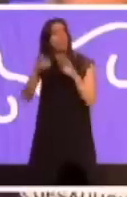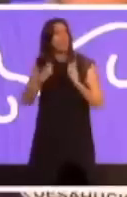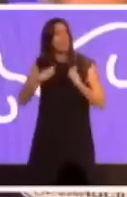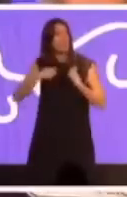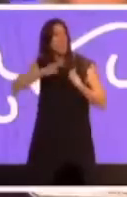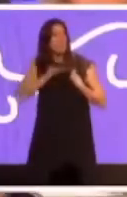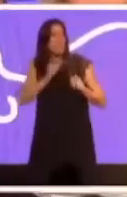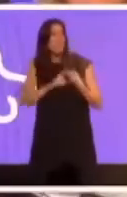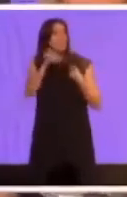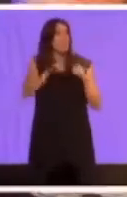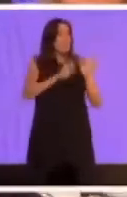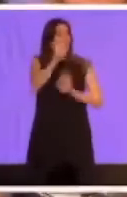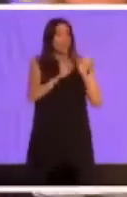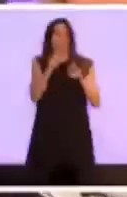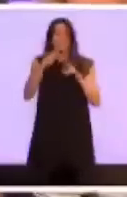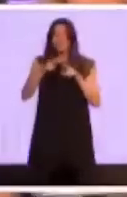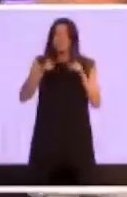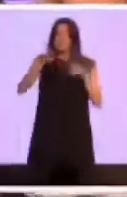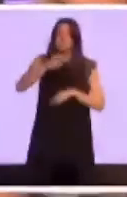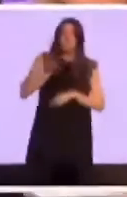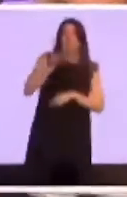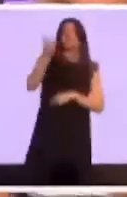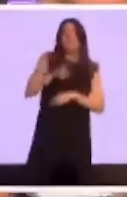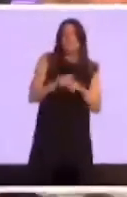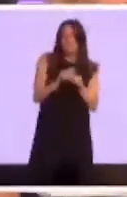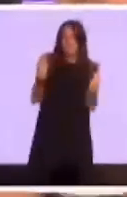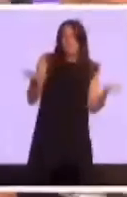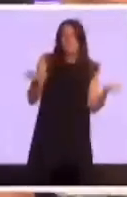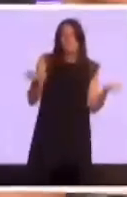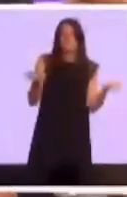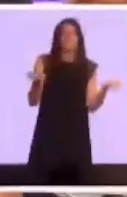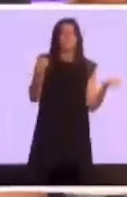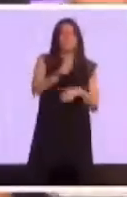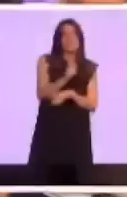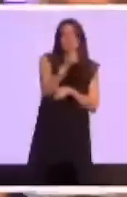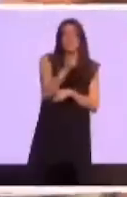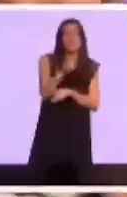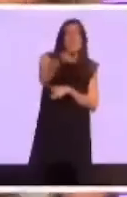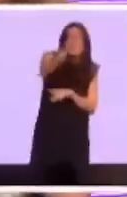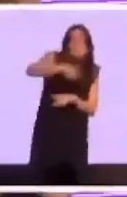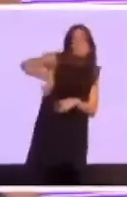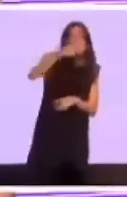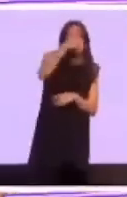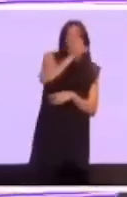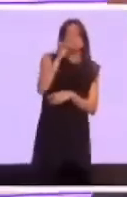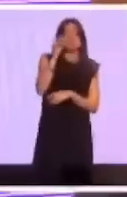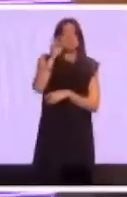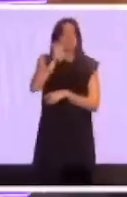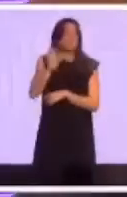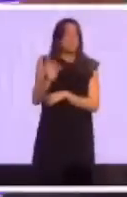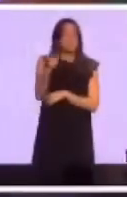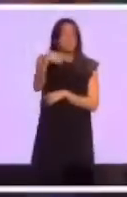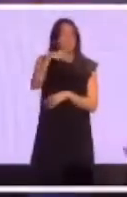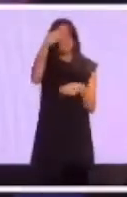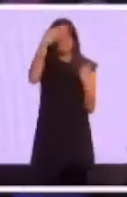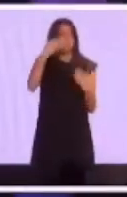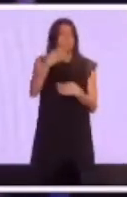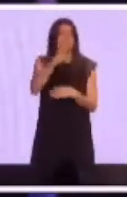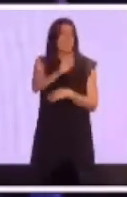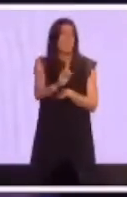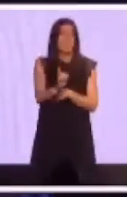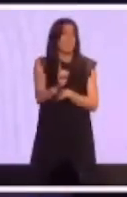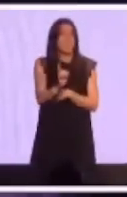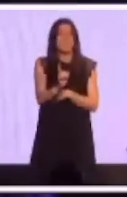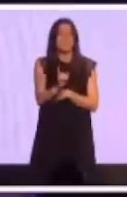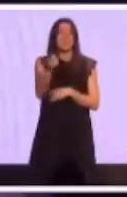a esta organización política sin que vosotros vosotras vosotros defendáis el